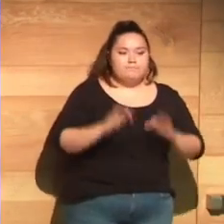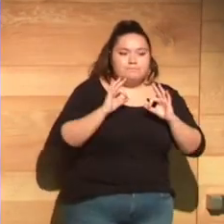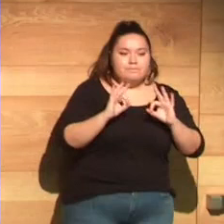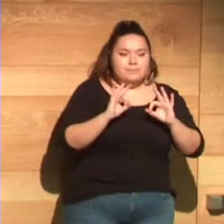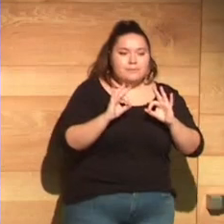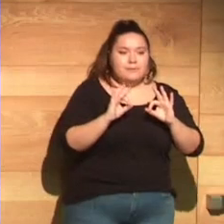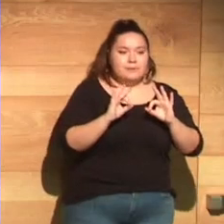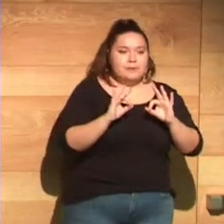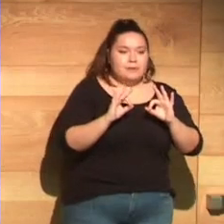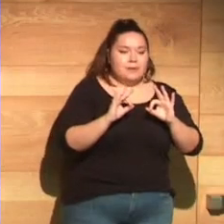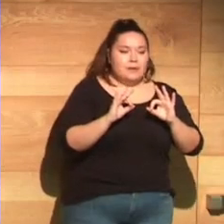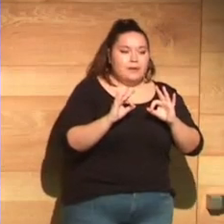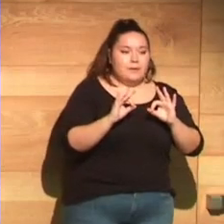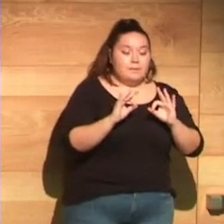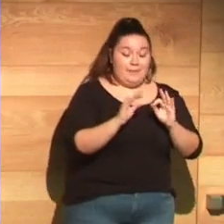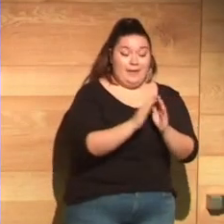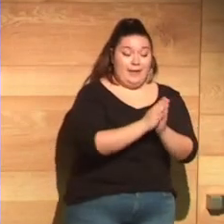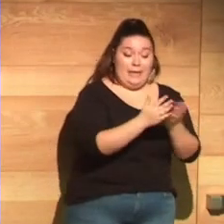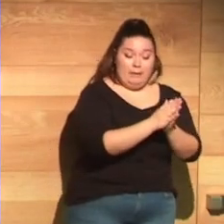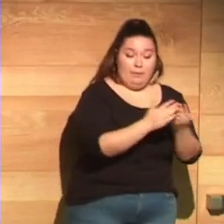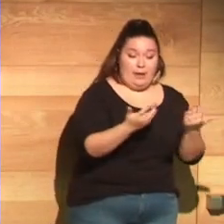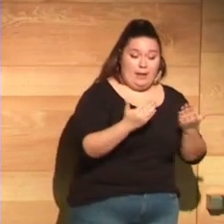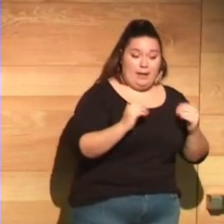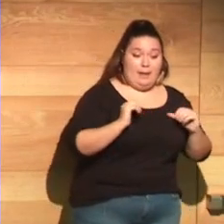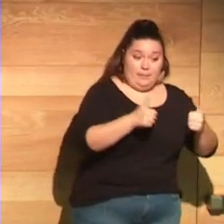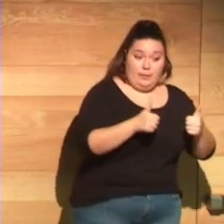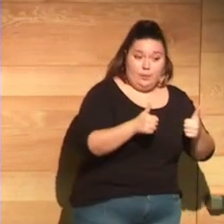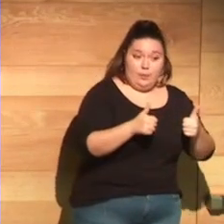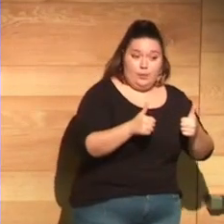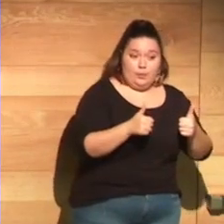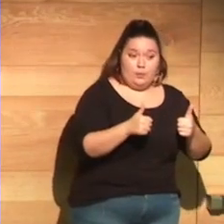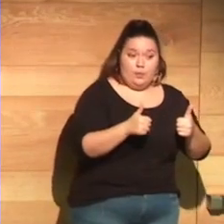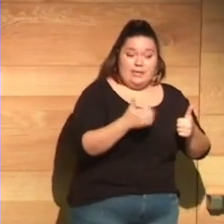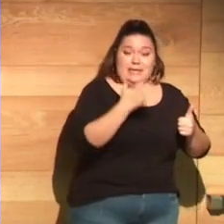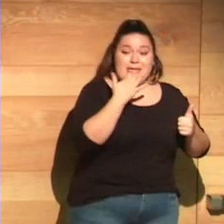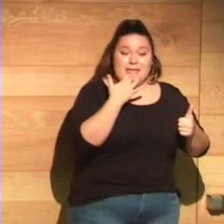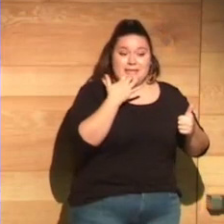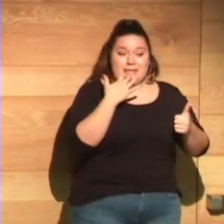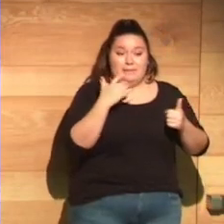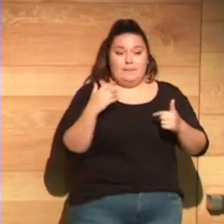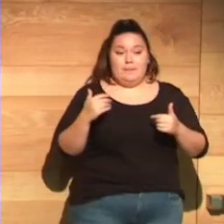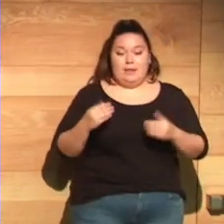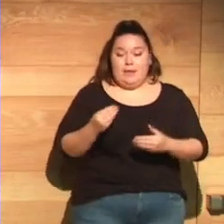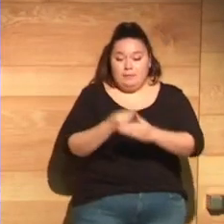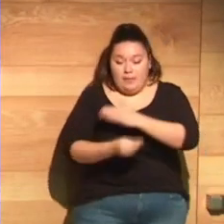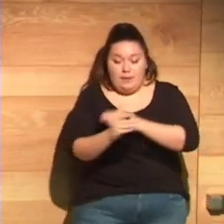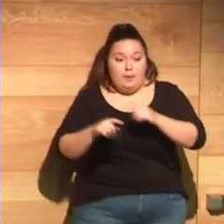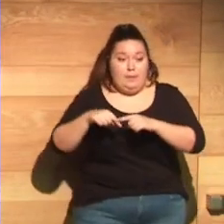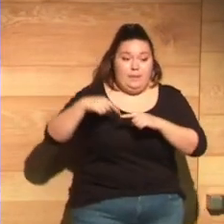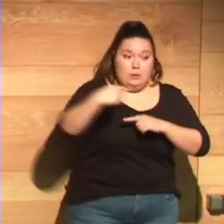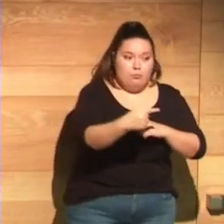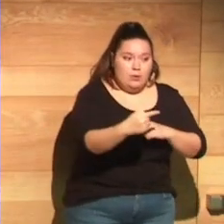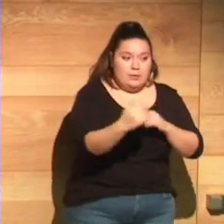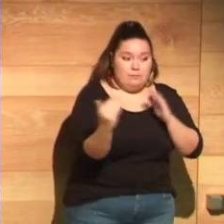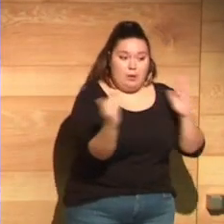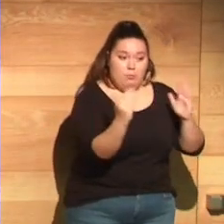ya no vivía ahora, y te lo digo de verdad, se hubieran muerto. Porque justo eso, al inicio del libro creo que tú te preguntas